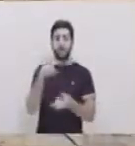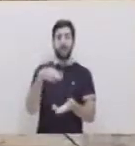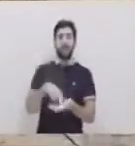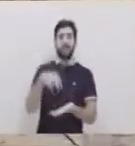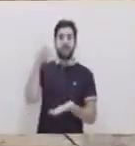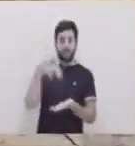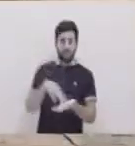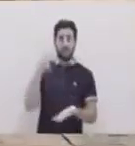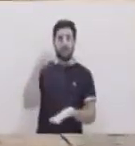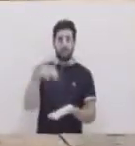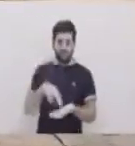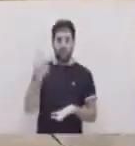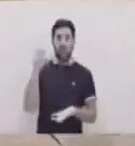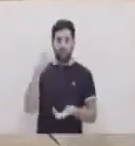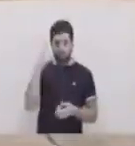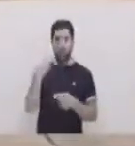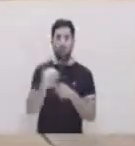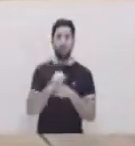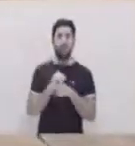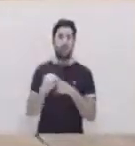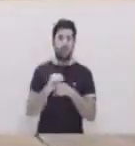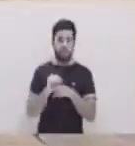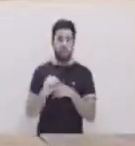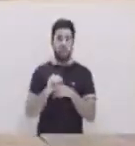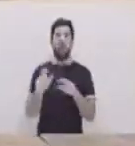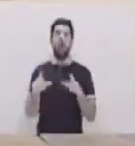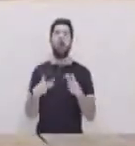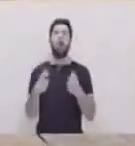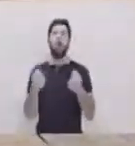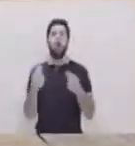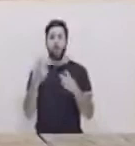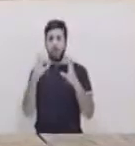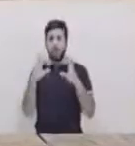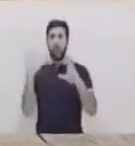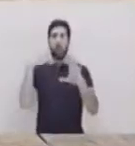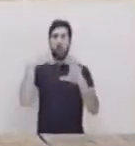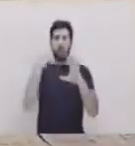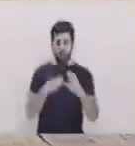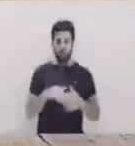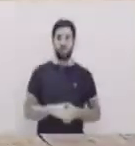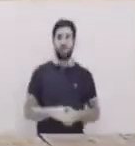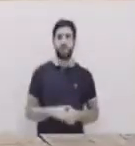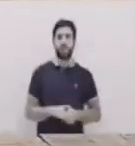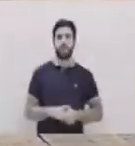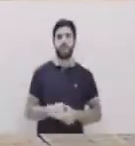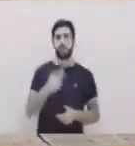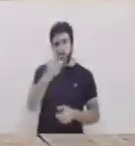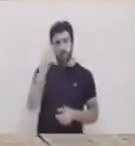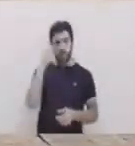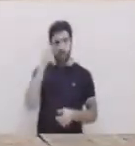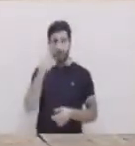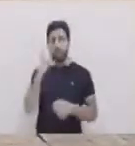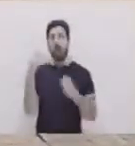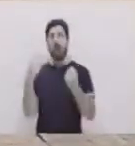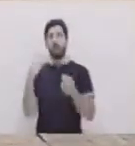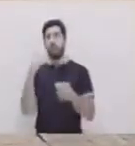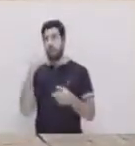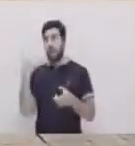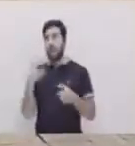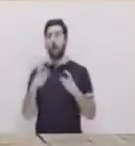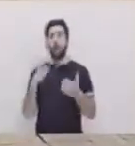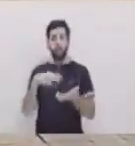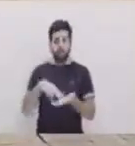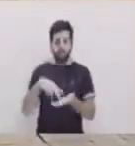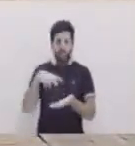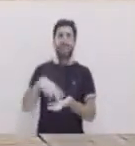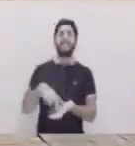con lo que es el remate. Recuérdense que en el despegue usamos el paso de batida, que puede ser con ambos pies o con el pie